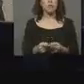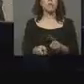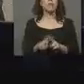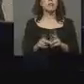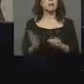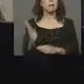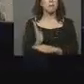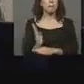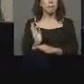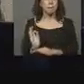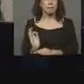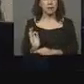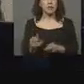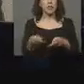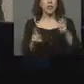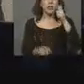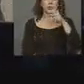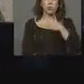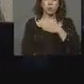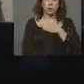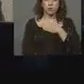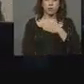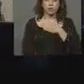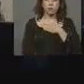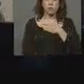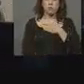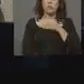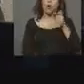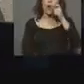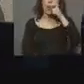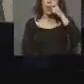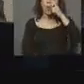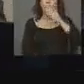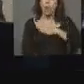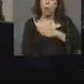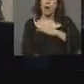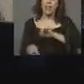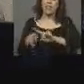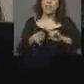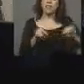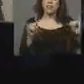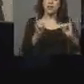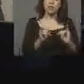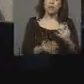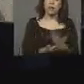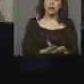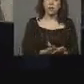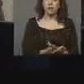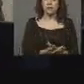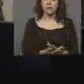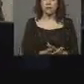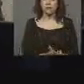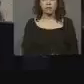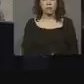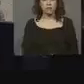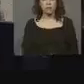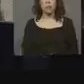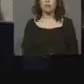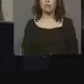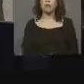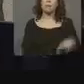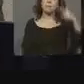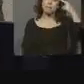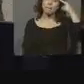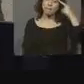las bases del derecho humano, del humanismo, en distintas facetas que éste pueda tener y distintas dimensiones,